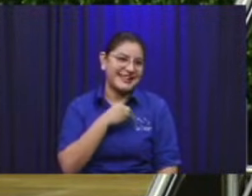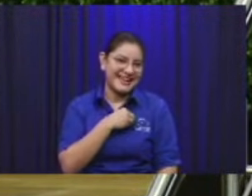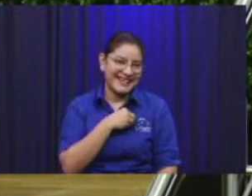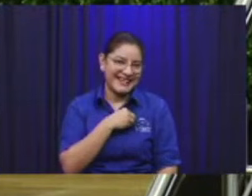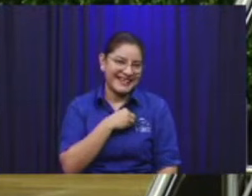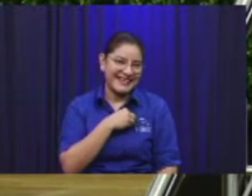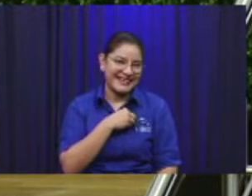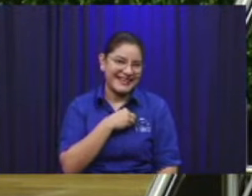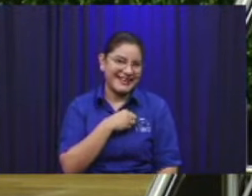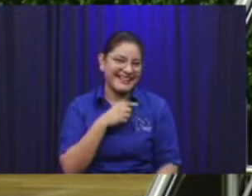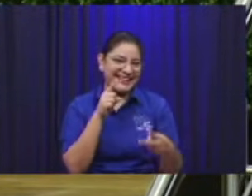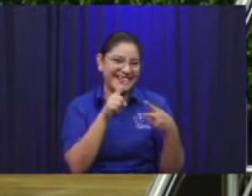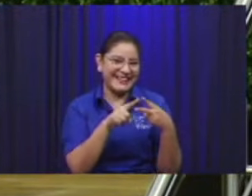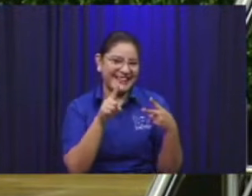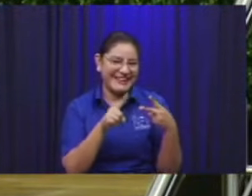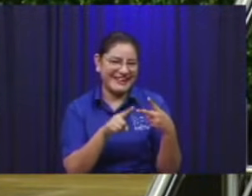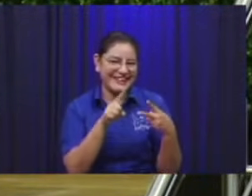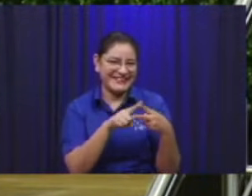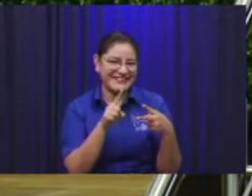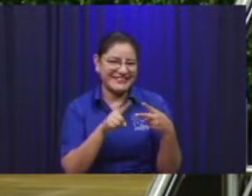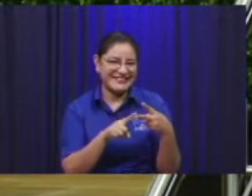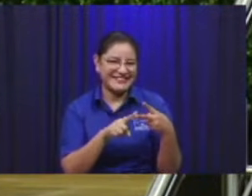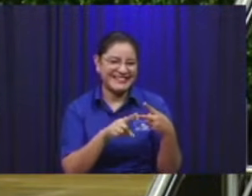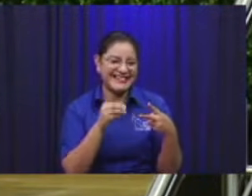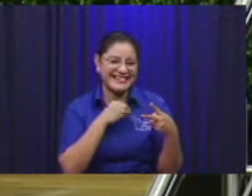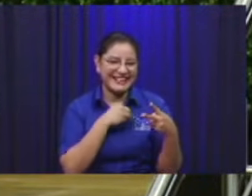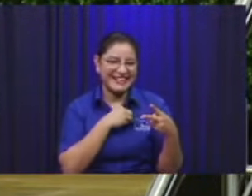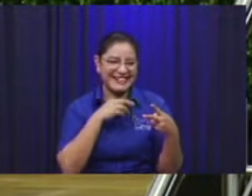dos dígame hombre hermano no sea tímido